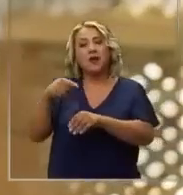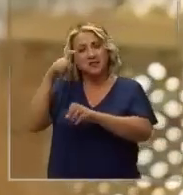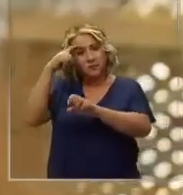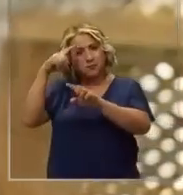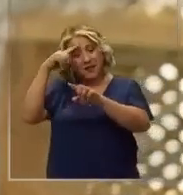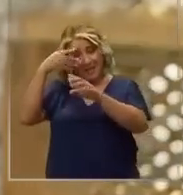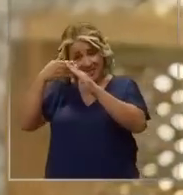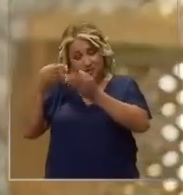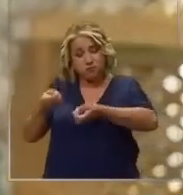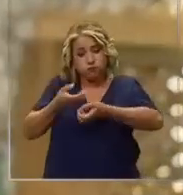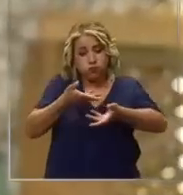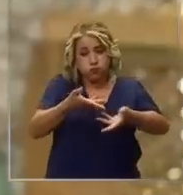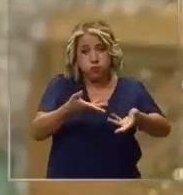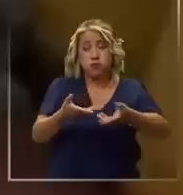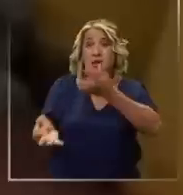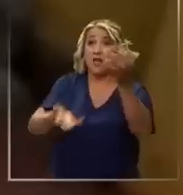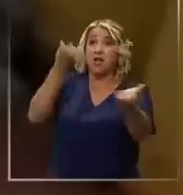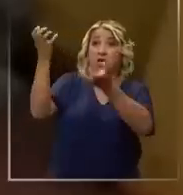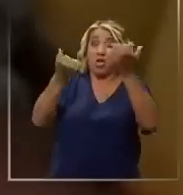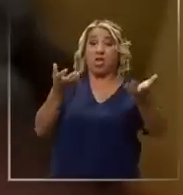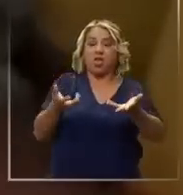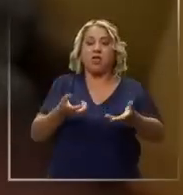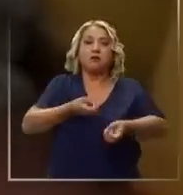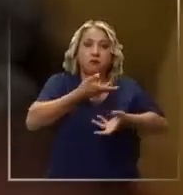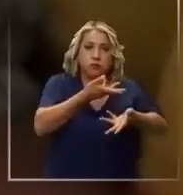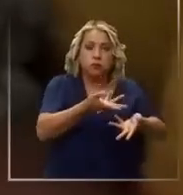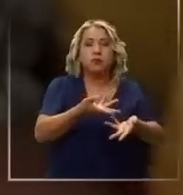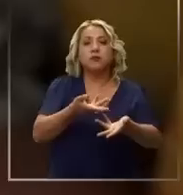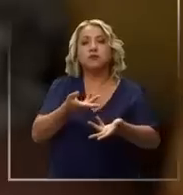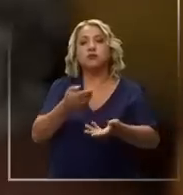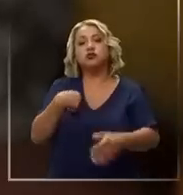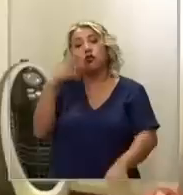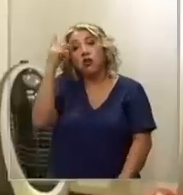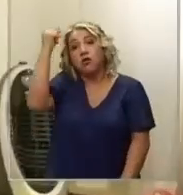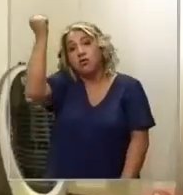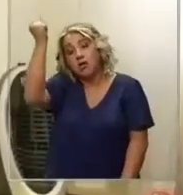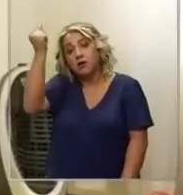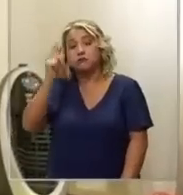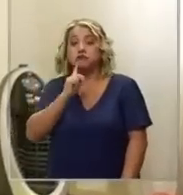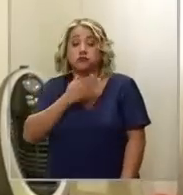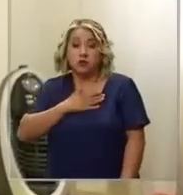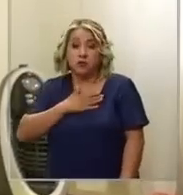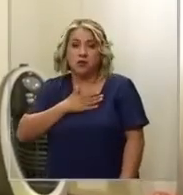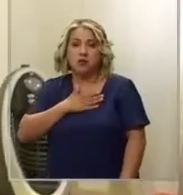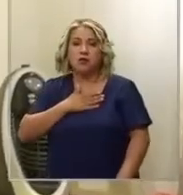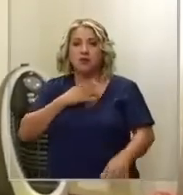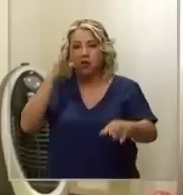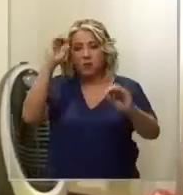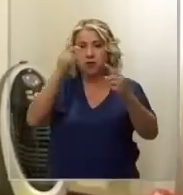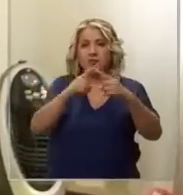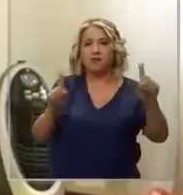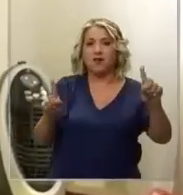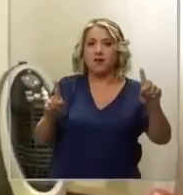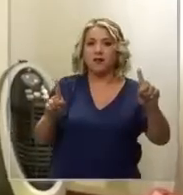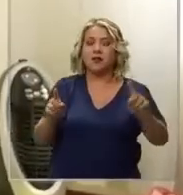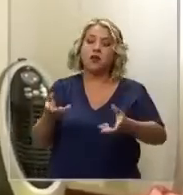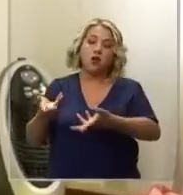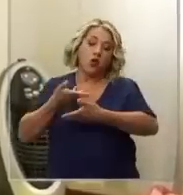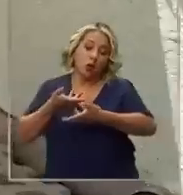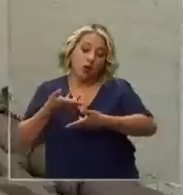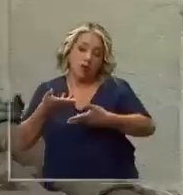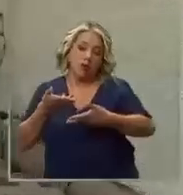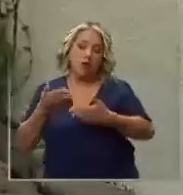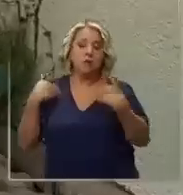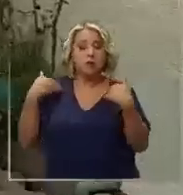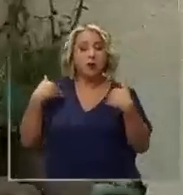cuando la emergencia era requerida. La idea que tenía uno es muy distinto a la realidad que te encuentras